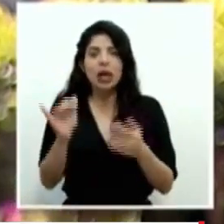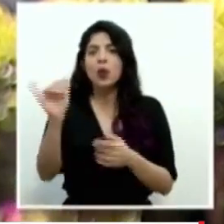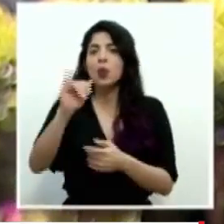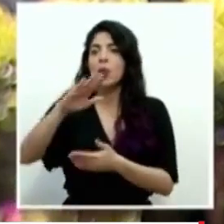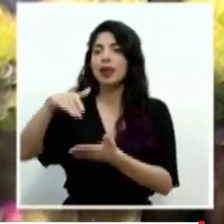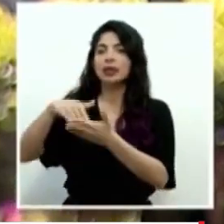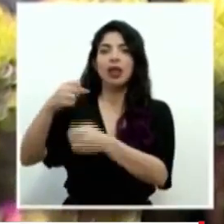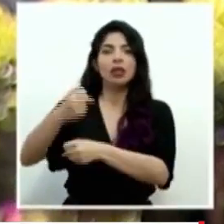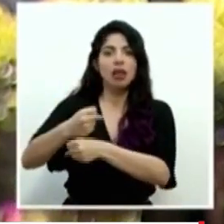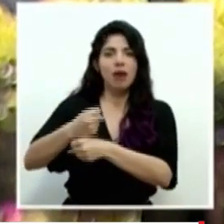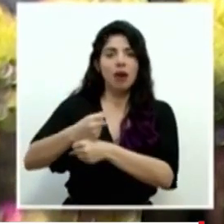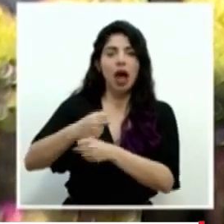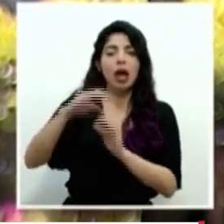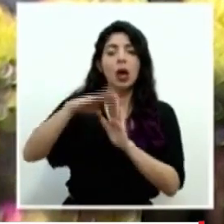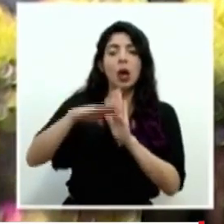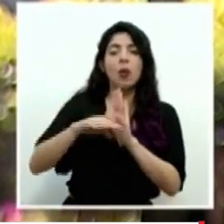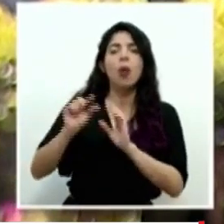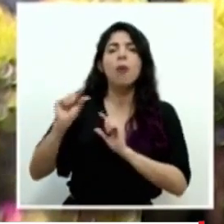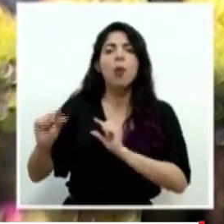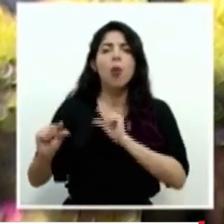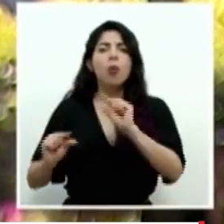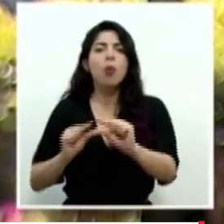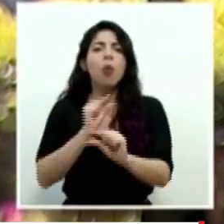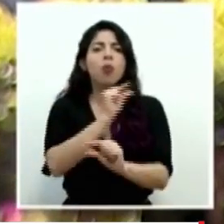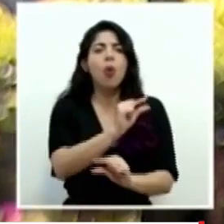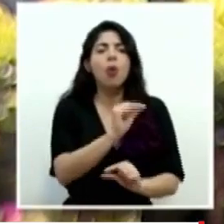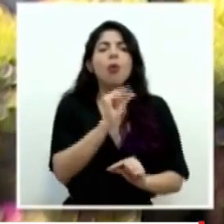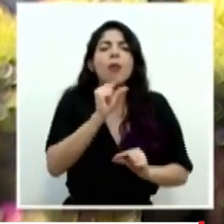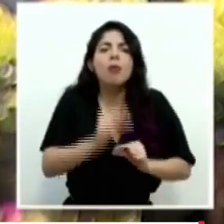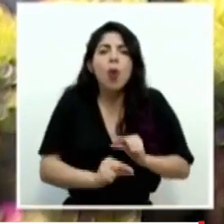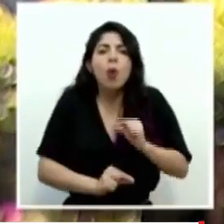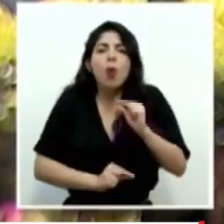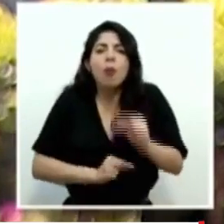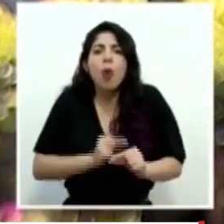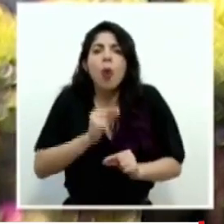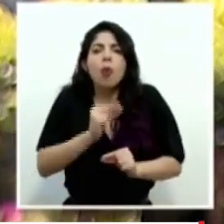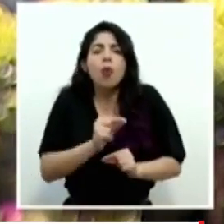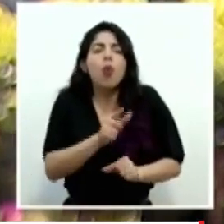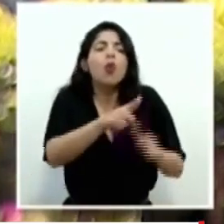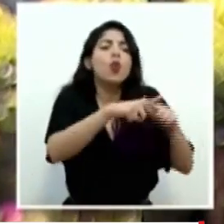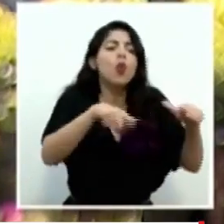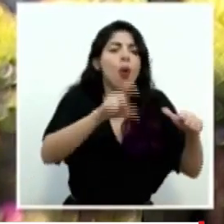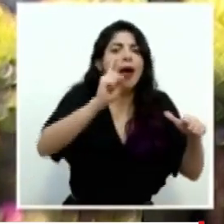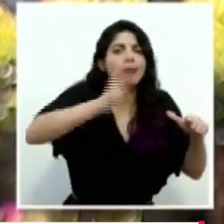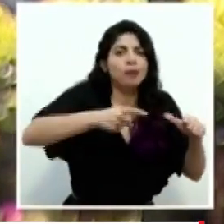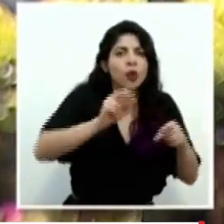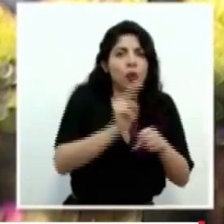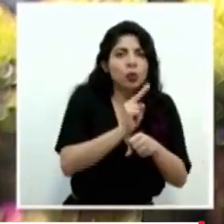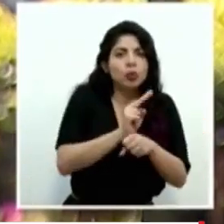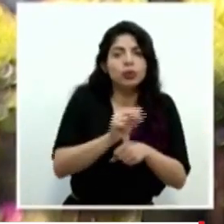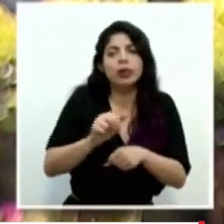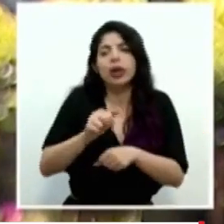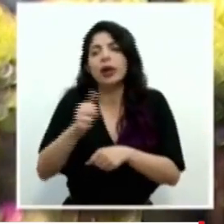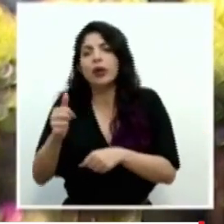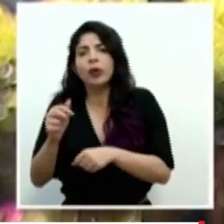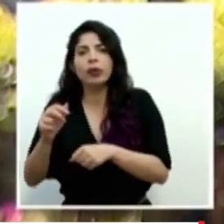centros de trabajo, las medidas han sido graduales, ¿verdad? Hay una gradualidad en donde se utilizan,